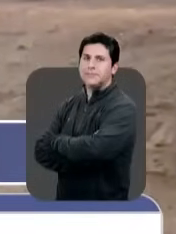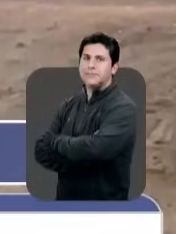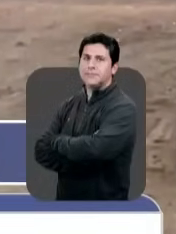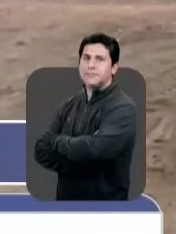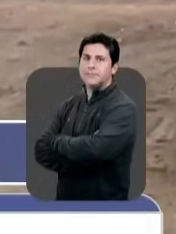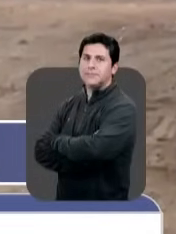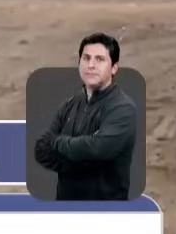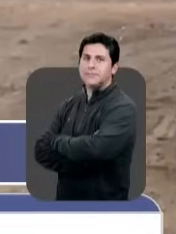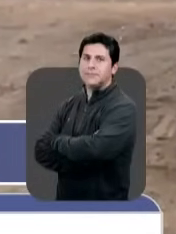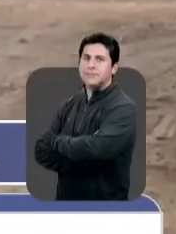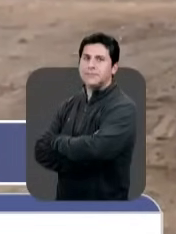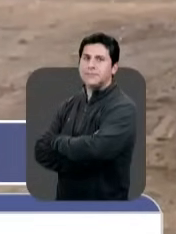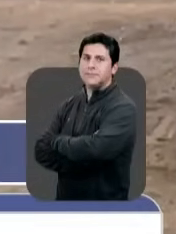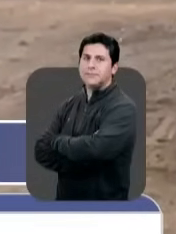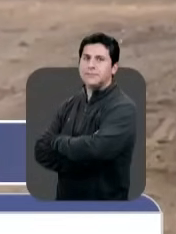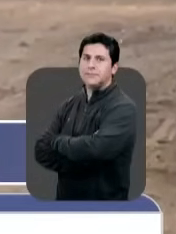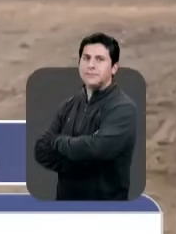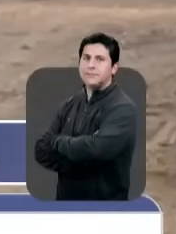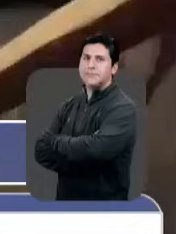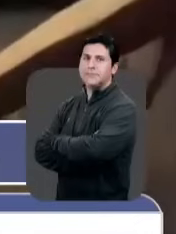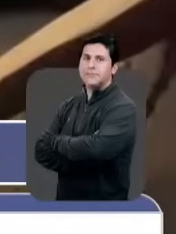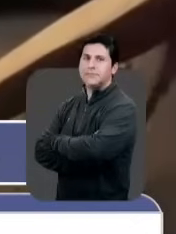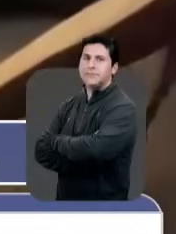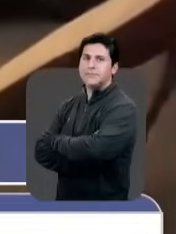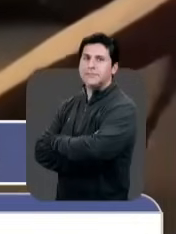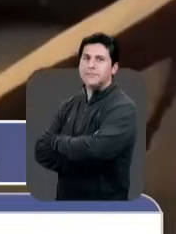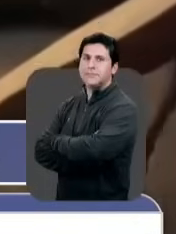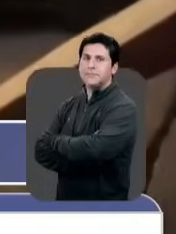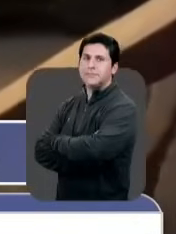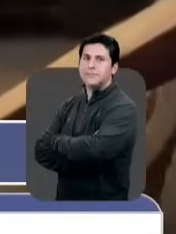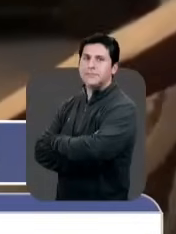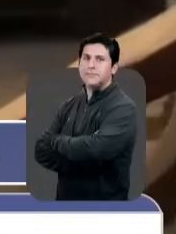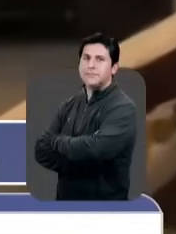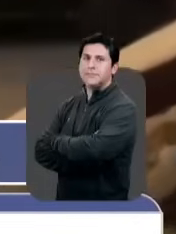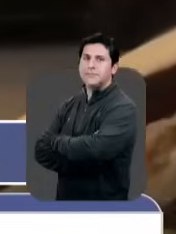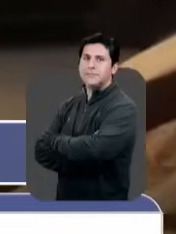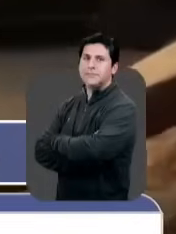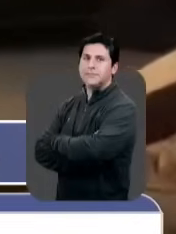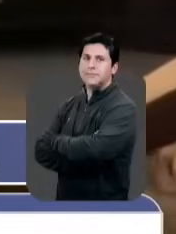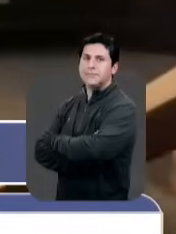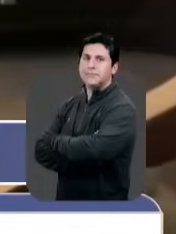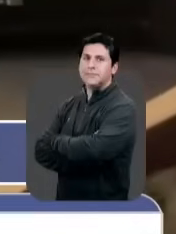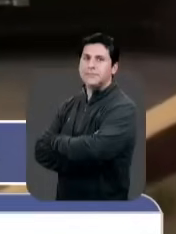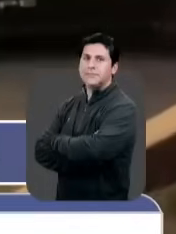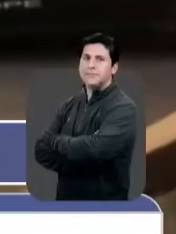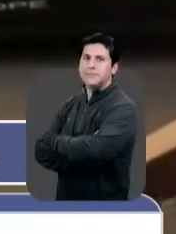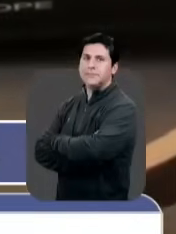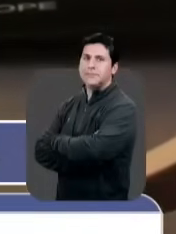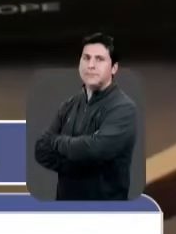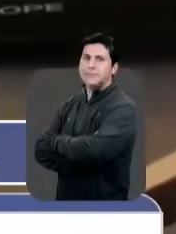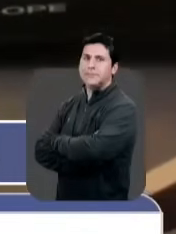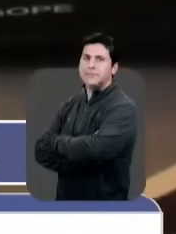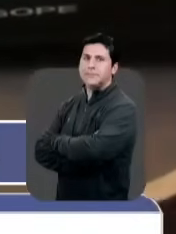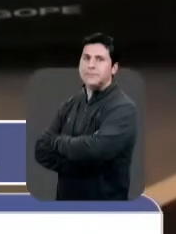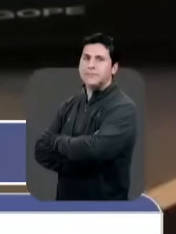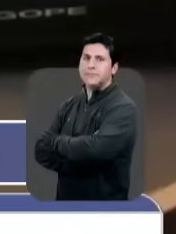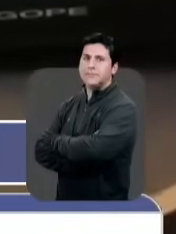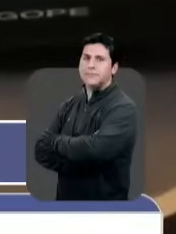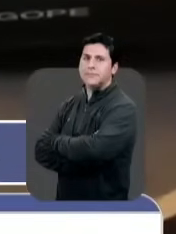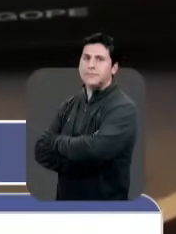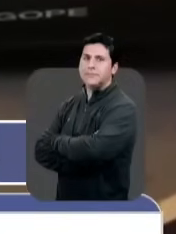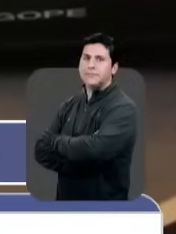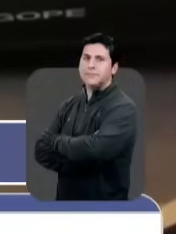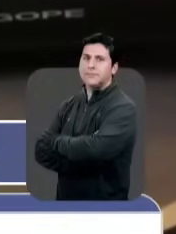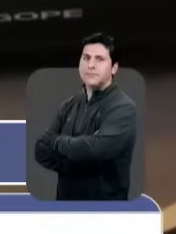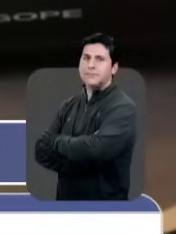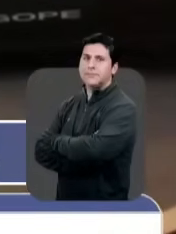es también eh otros posibles delitos más graves como es el caso de sicariato son antecedentes que está están aún siendo indagados porque se